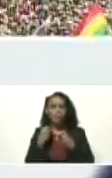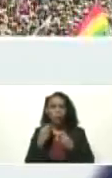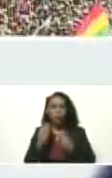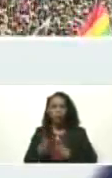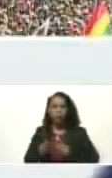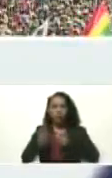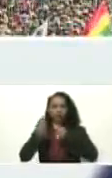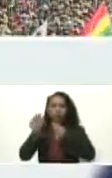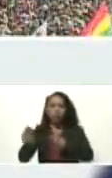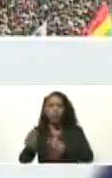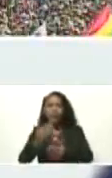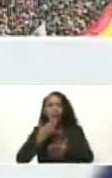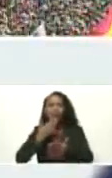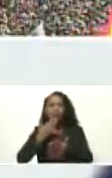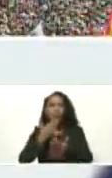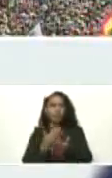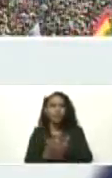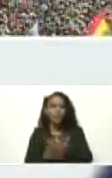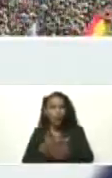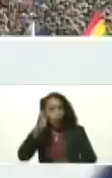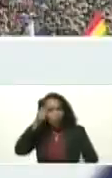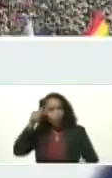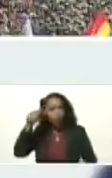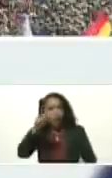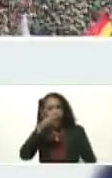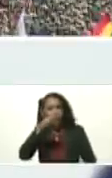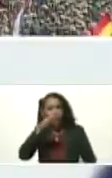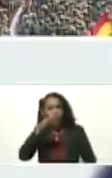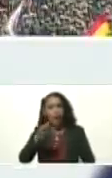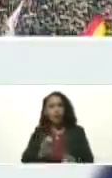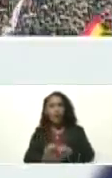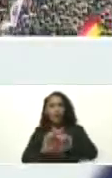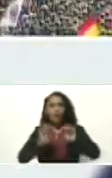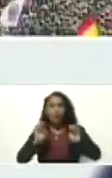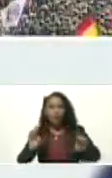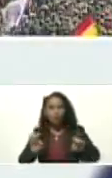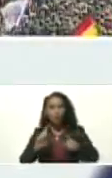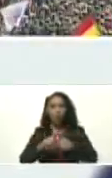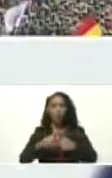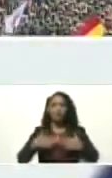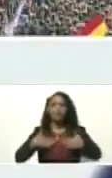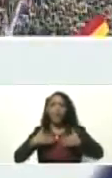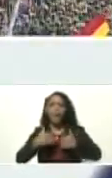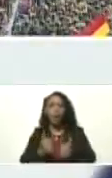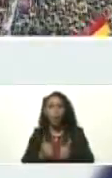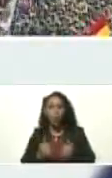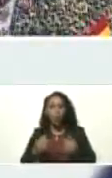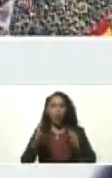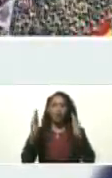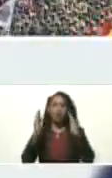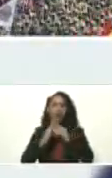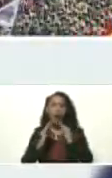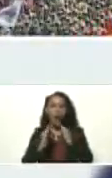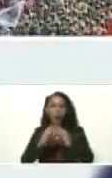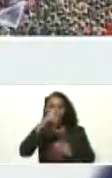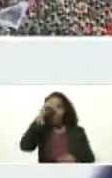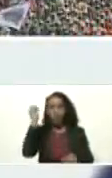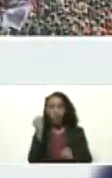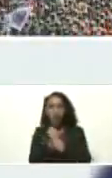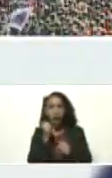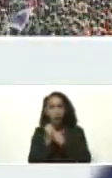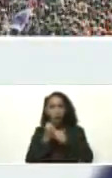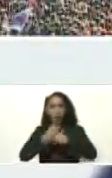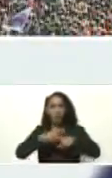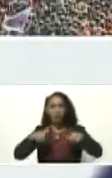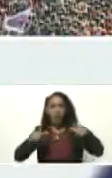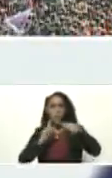entregarle el agradecimiento al pueblo en educación, en salud, en vivienda, en trabajo, en